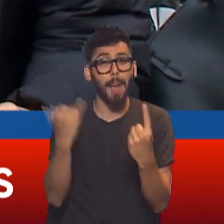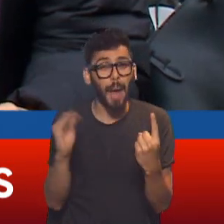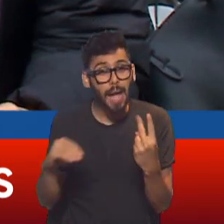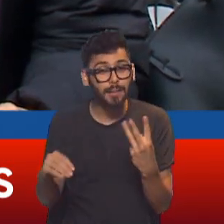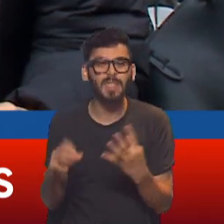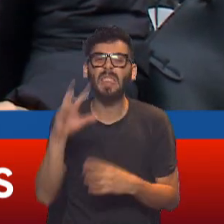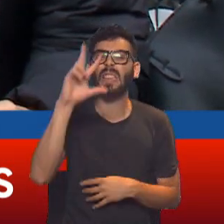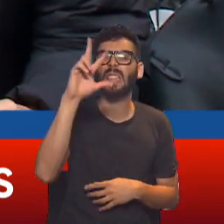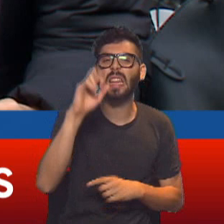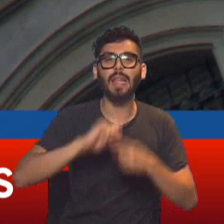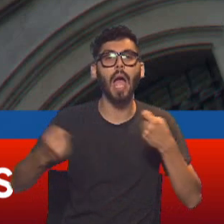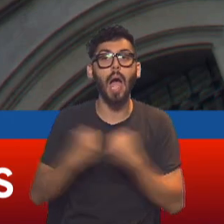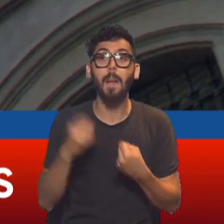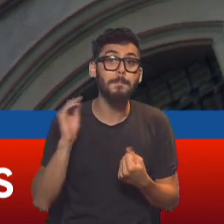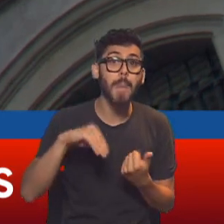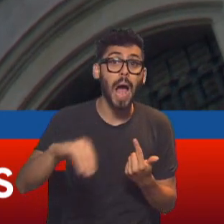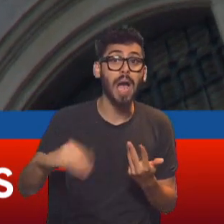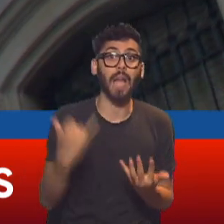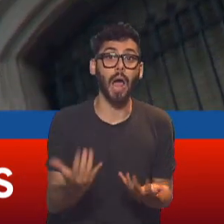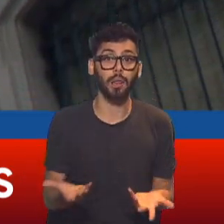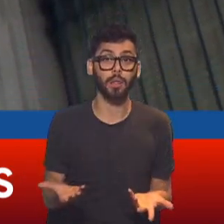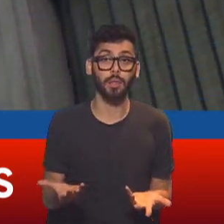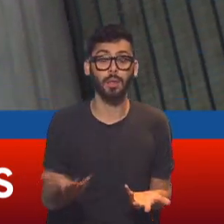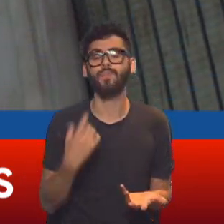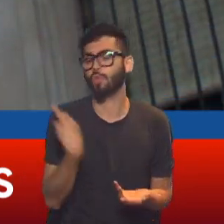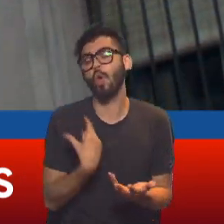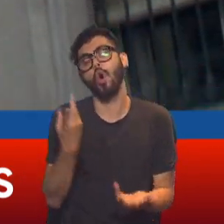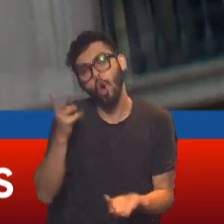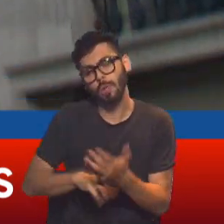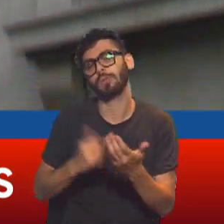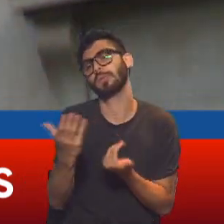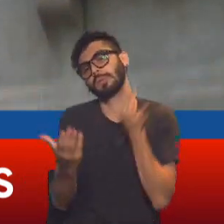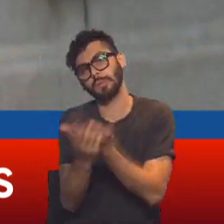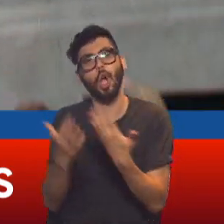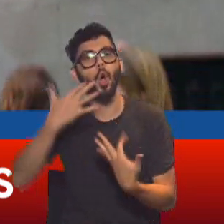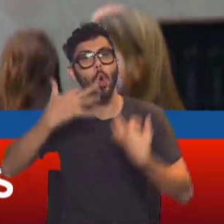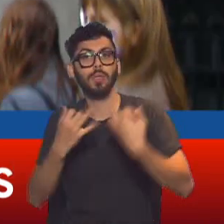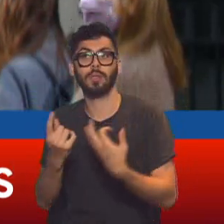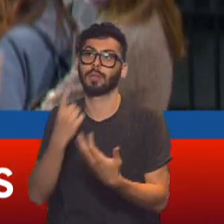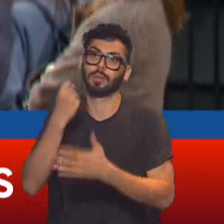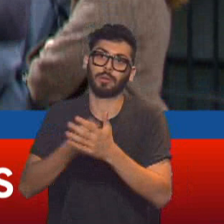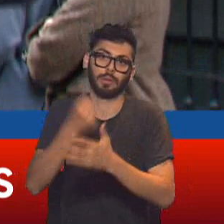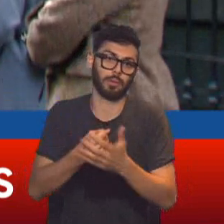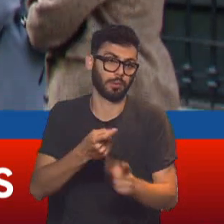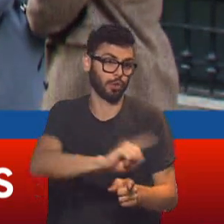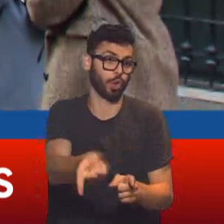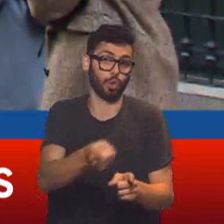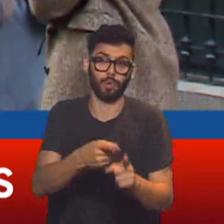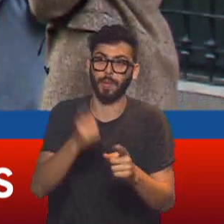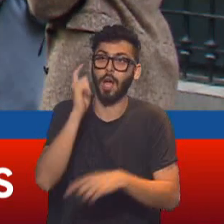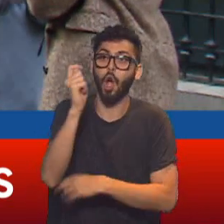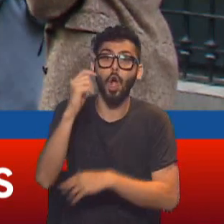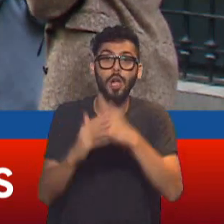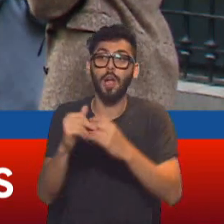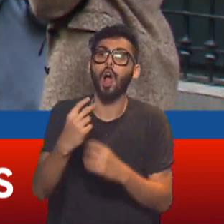convenios urbanísticos más. Vamos a recurrir una vez más a la justicia para impedir que se lleve adelante el emprendimiento de Costa Urbana y estos